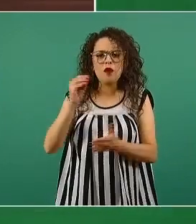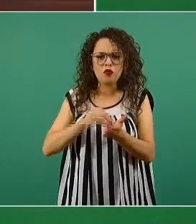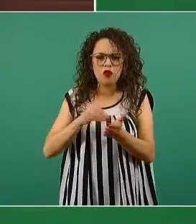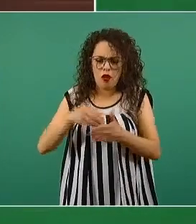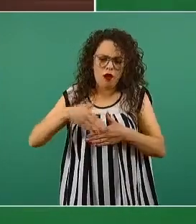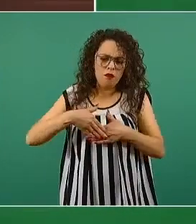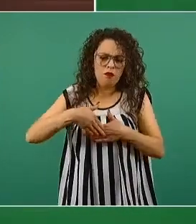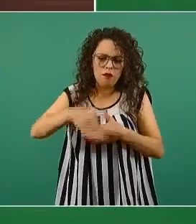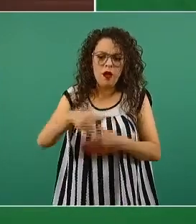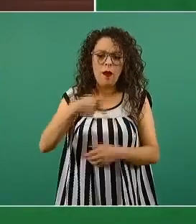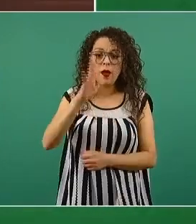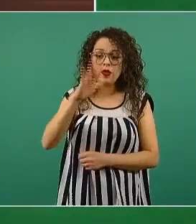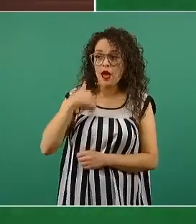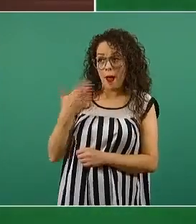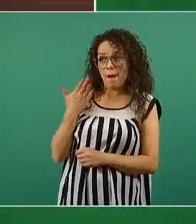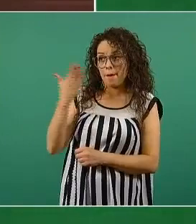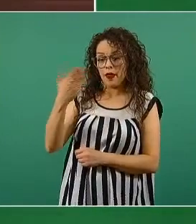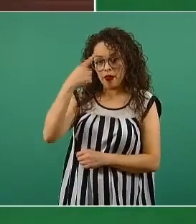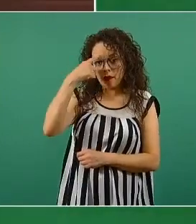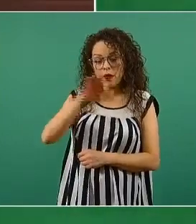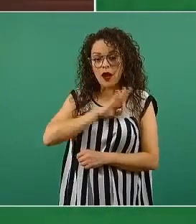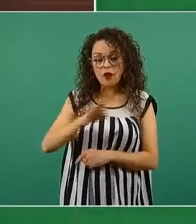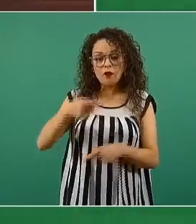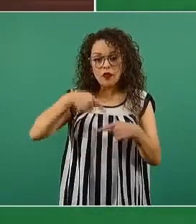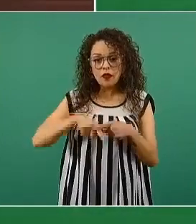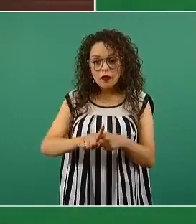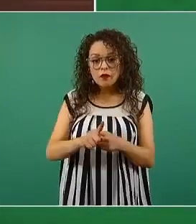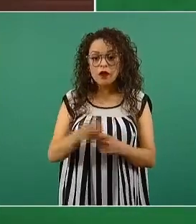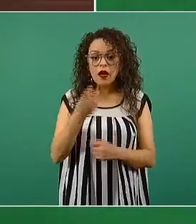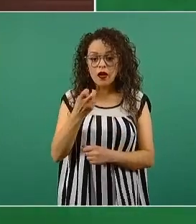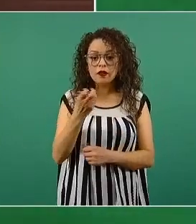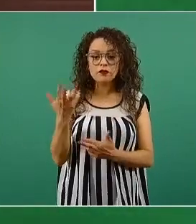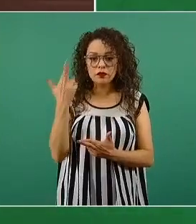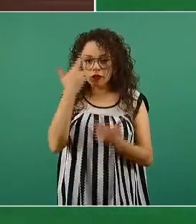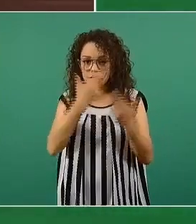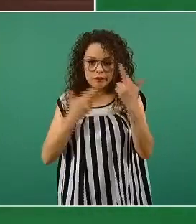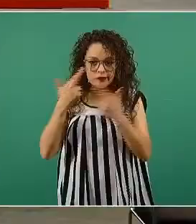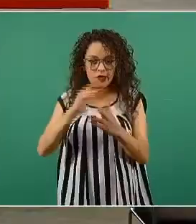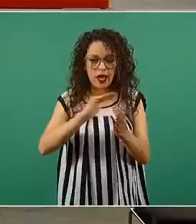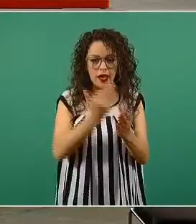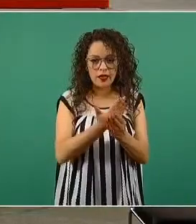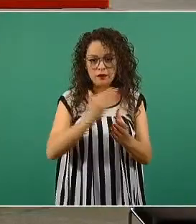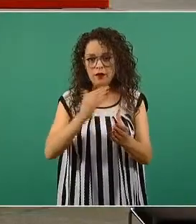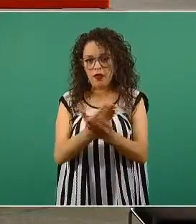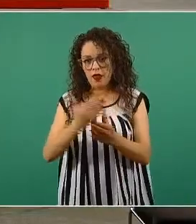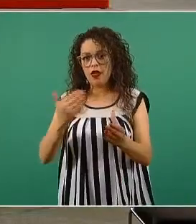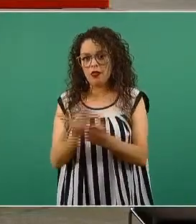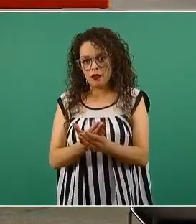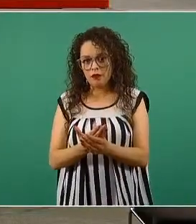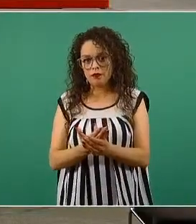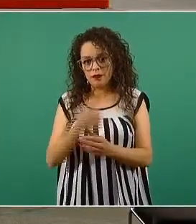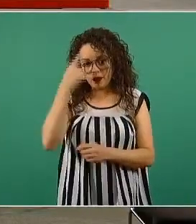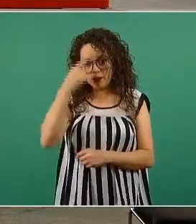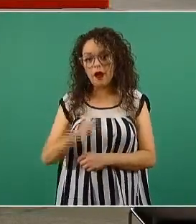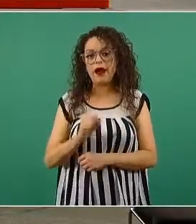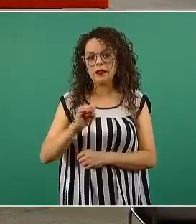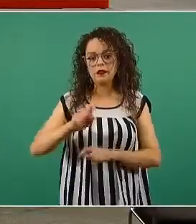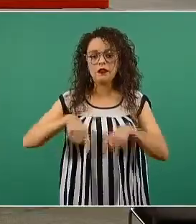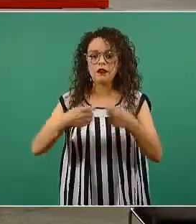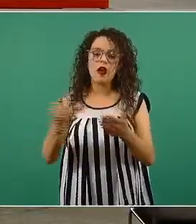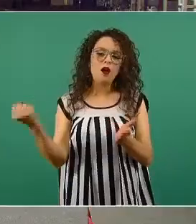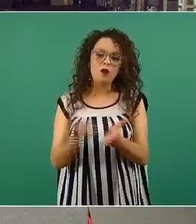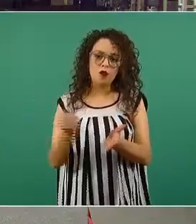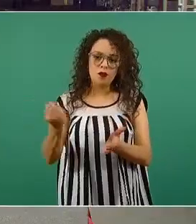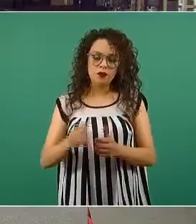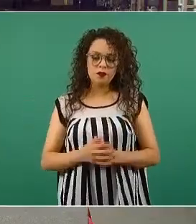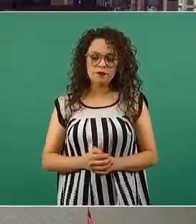esta solicitud para iniciar la evaluación de los expedientes y en su momento la aprobación. Ok,